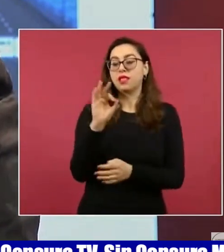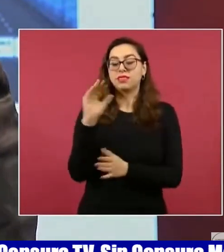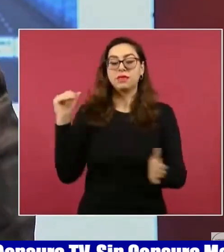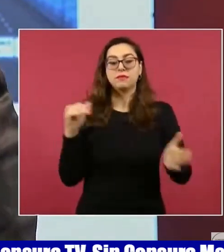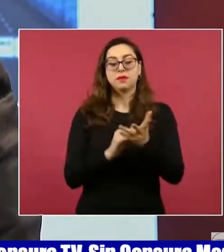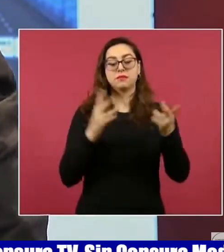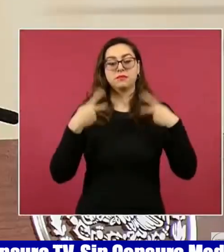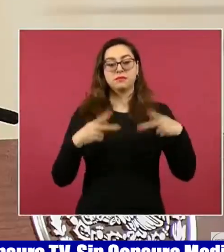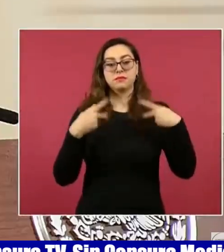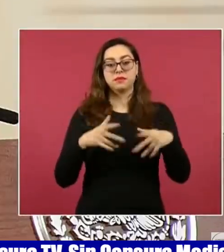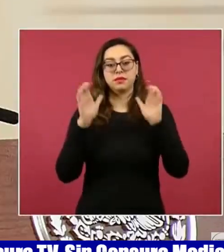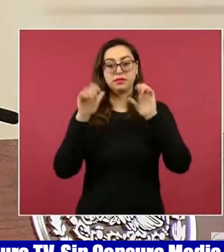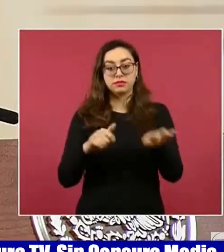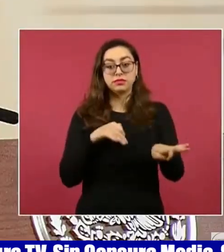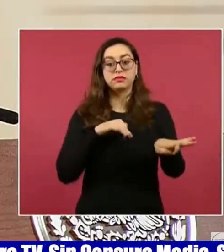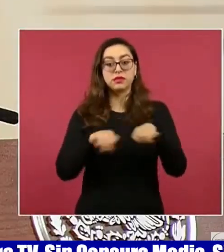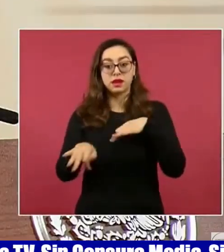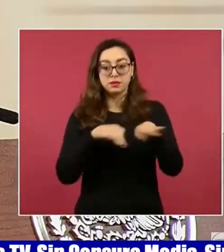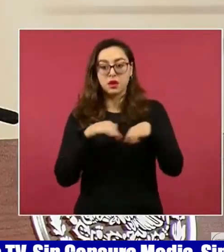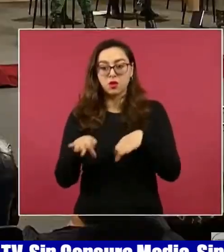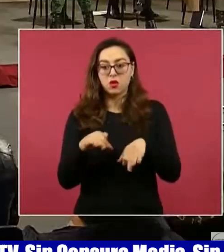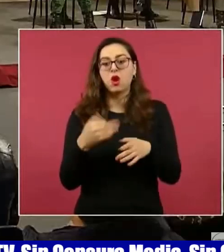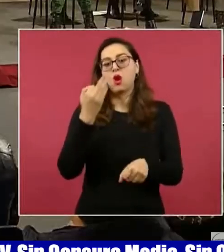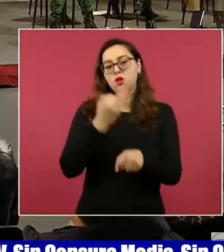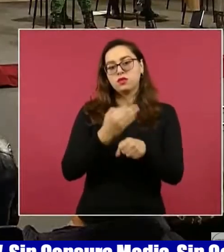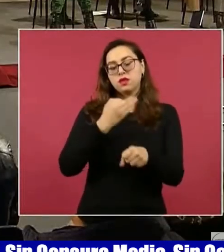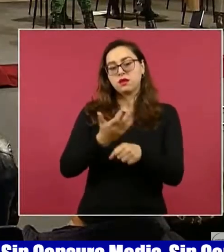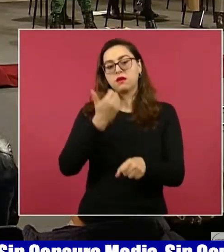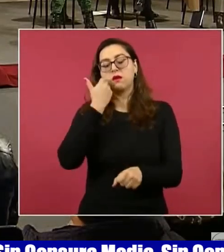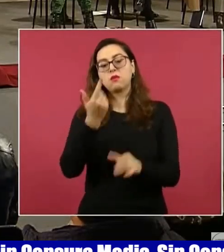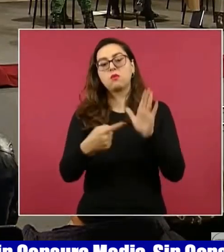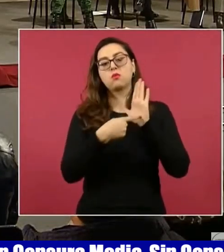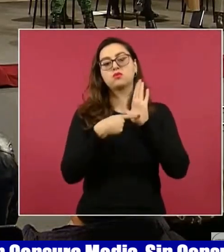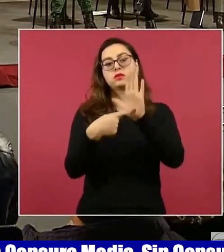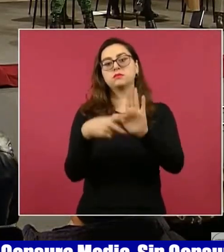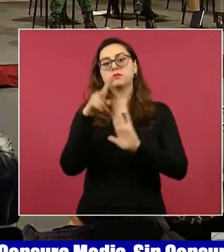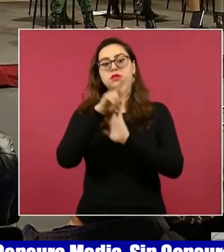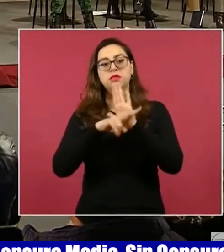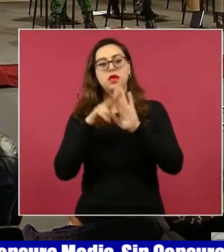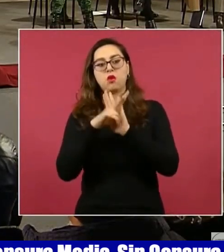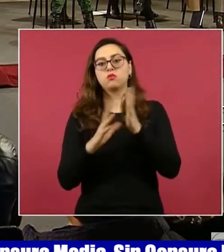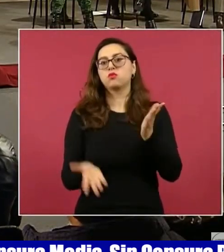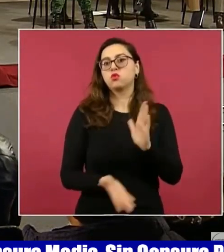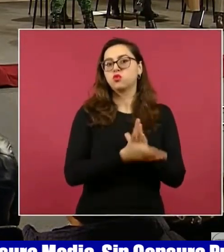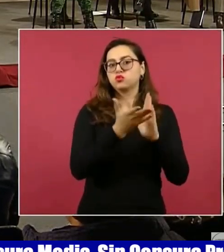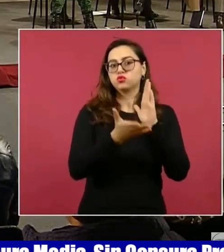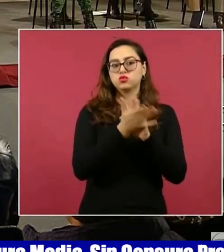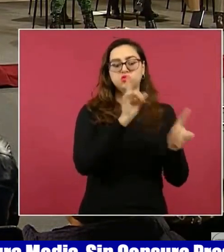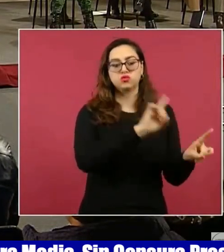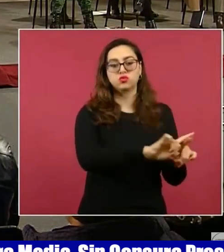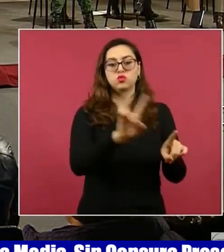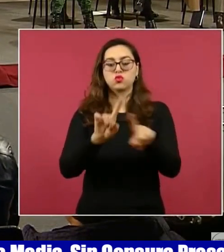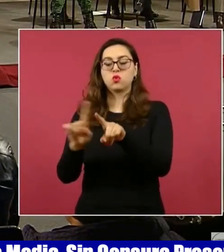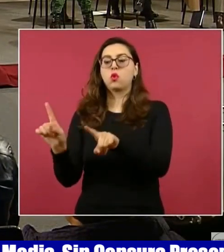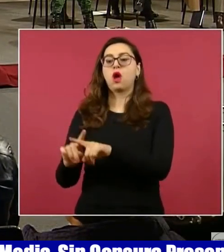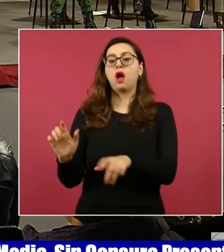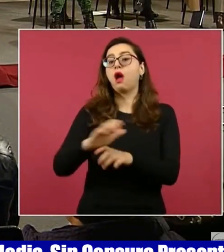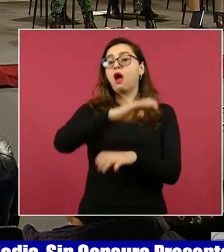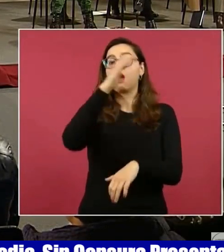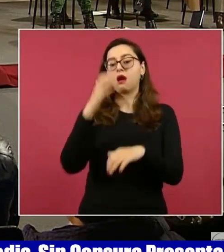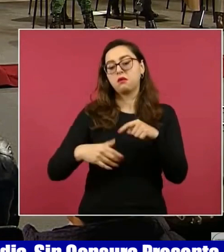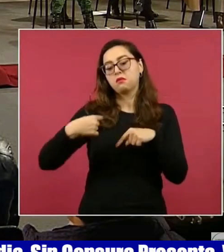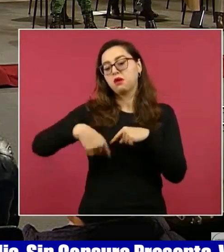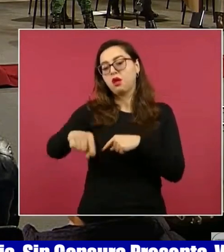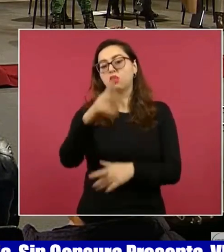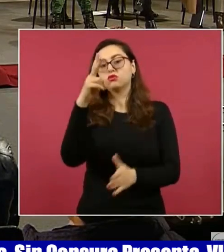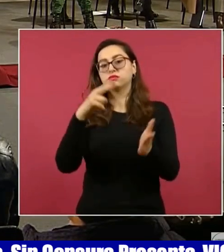indirectos. Y tenemos un video que ilustrará el avance de las obras. Estas obras estarán concluidas a finales de este